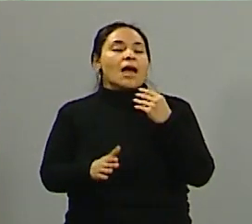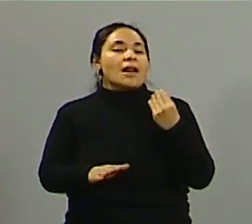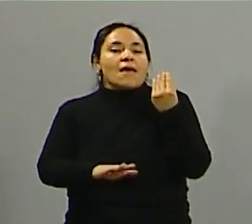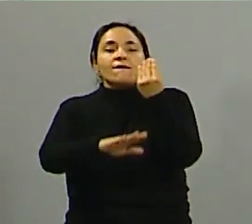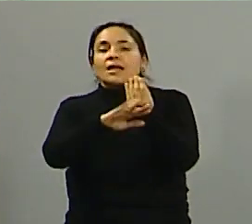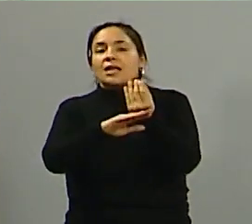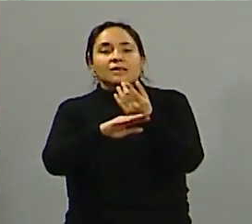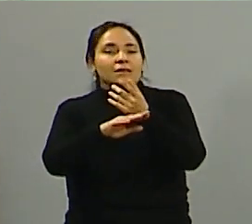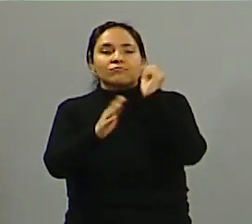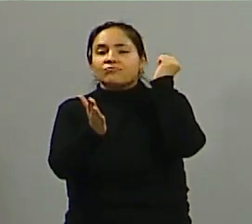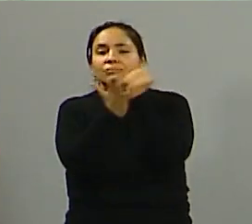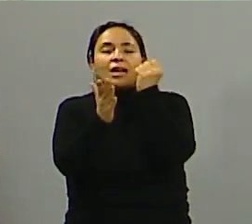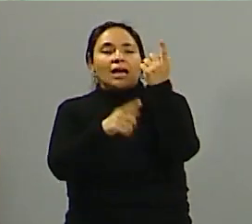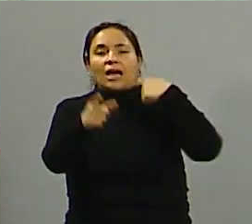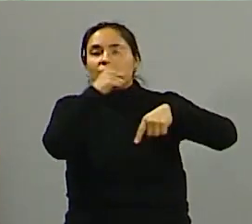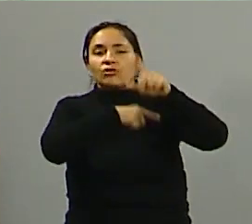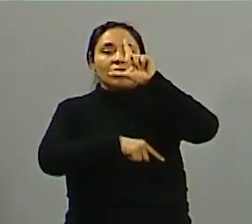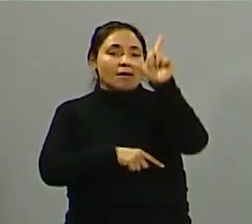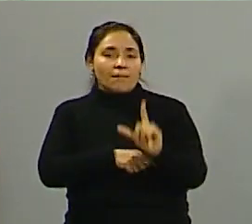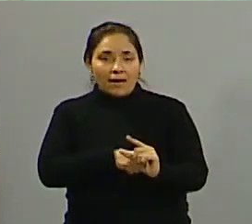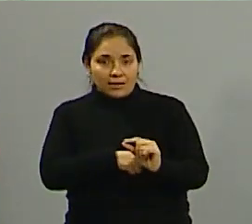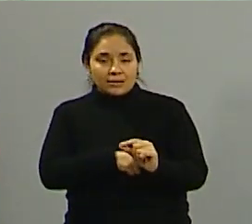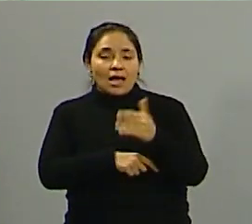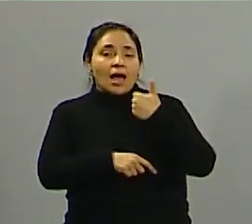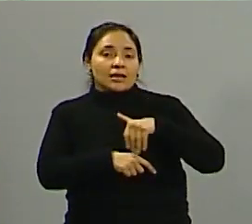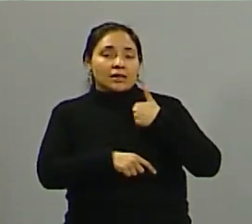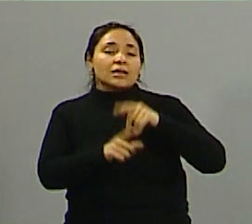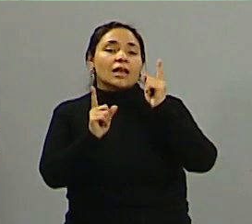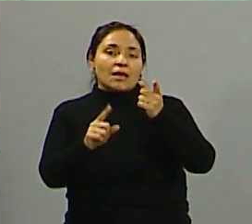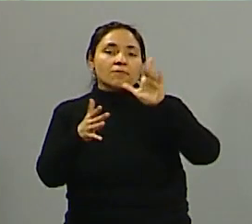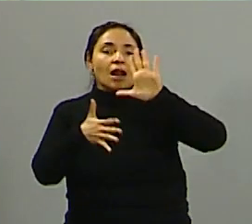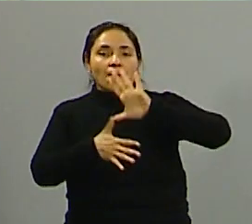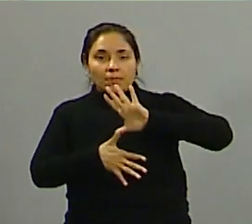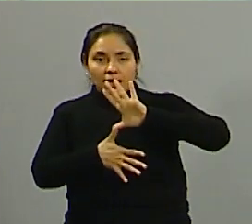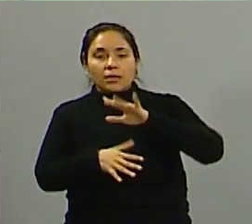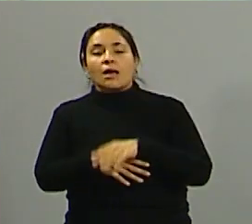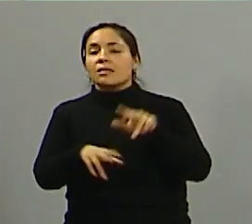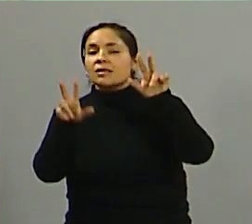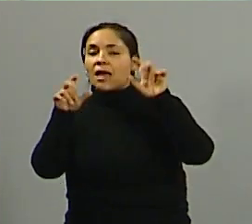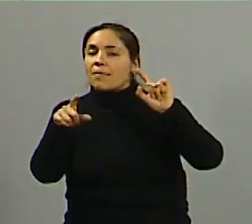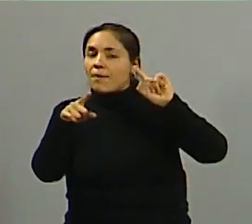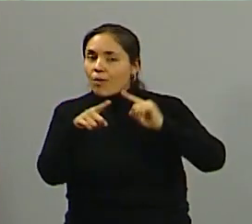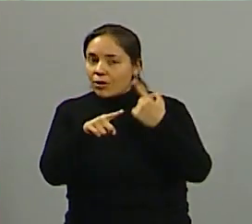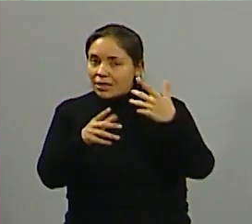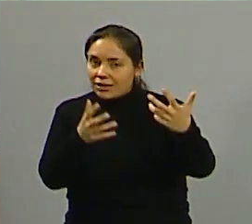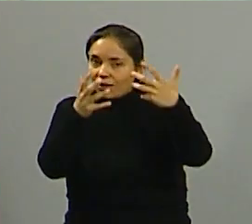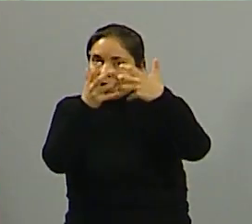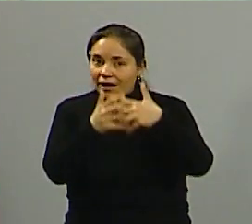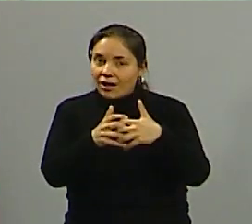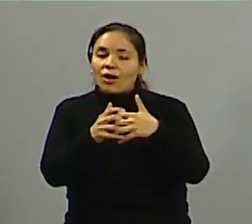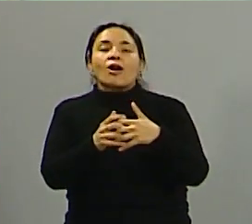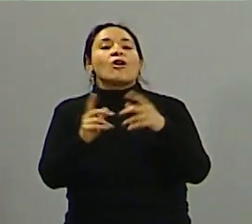referentes históricos de nuestro país y de América, pero nos vamos a meter en lo político, no solamente en